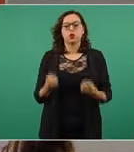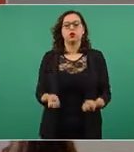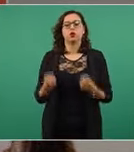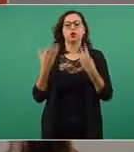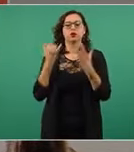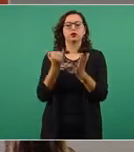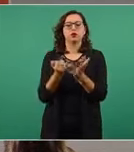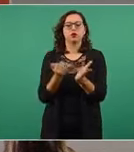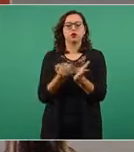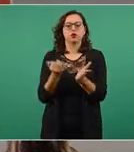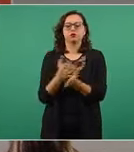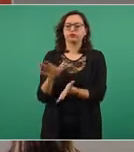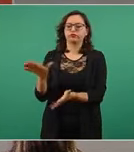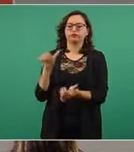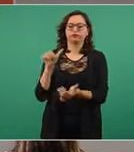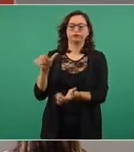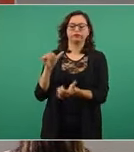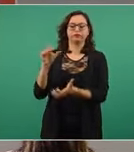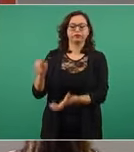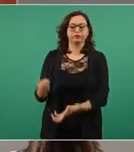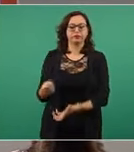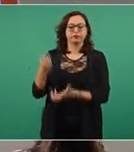Traemos